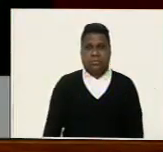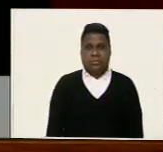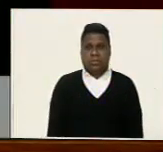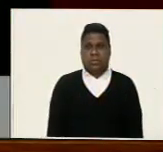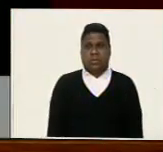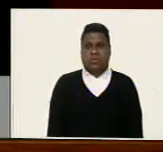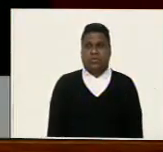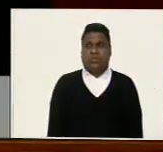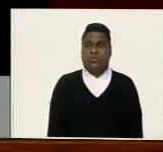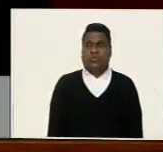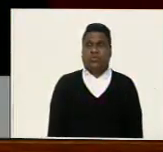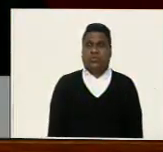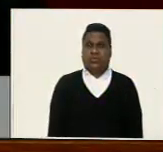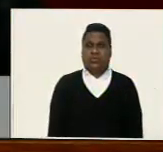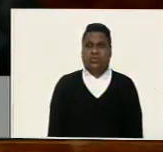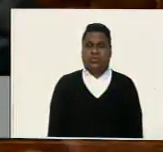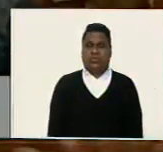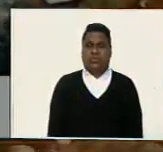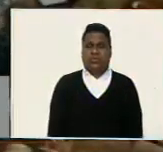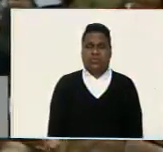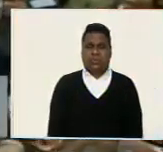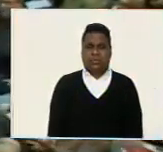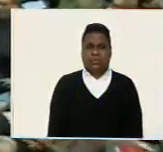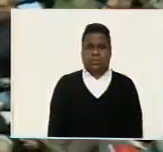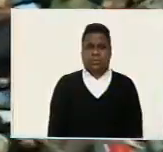Hay que ponerlos aquí. Mire,